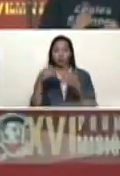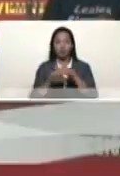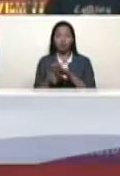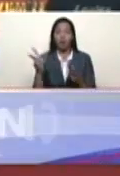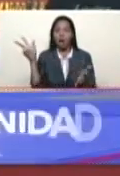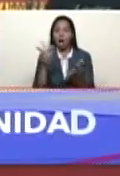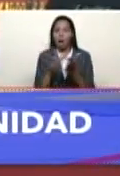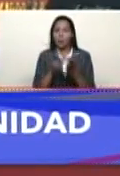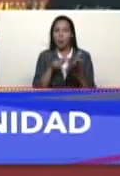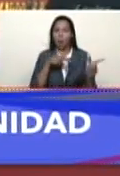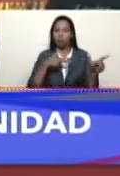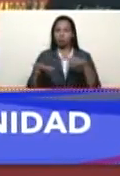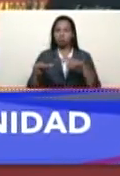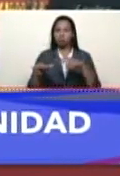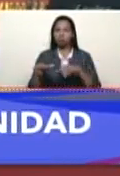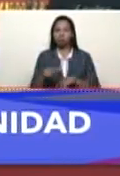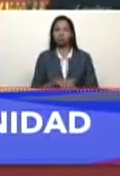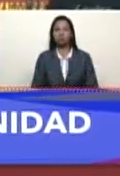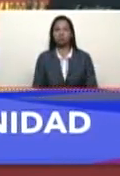aprobado.